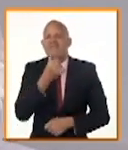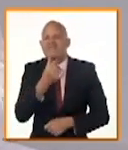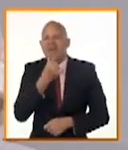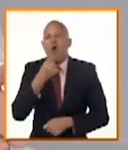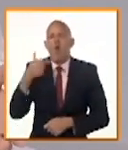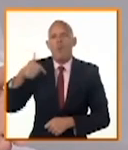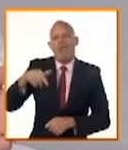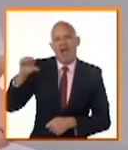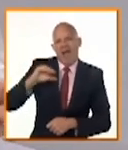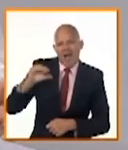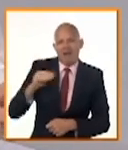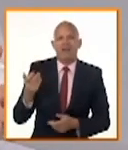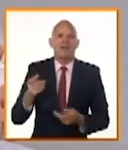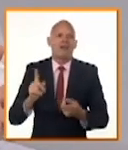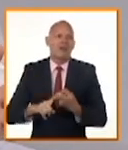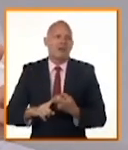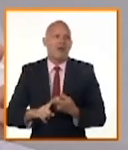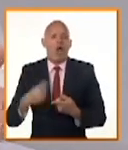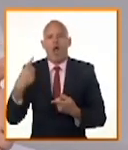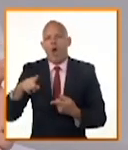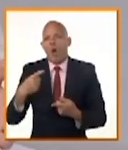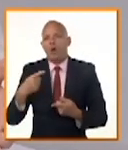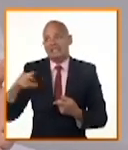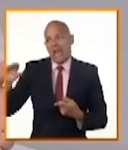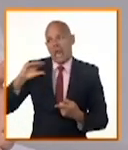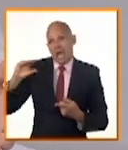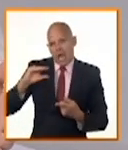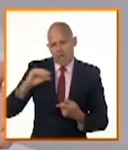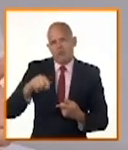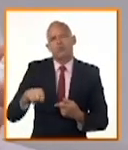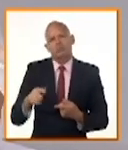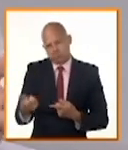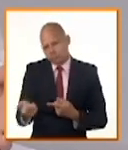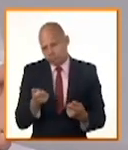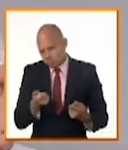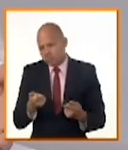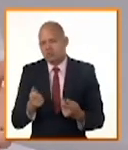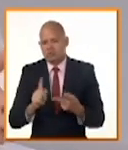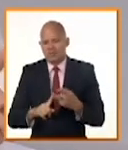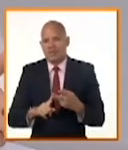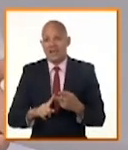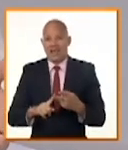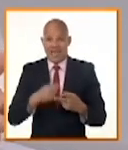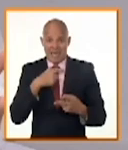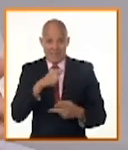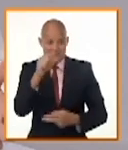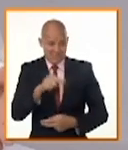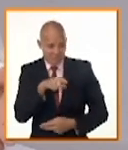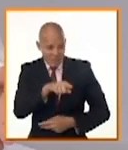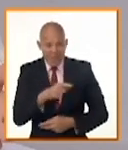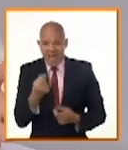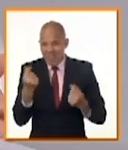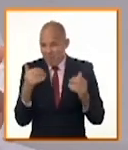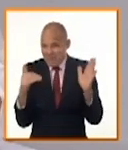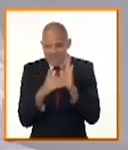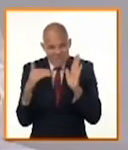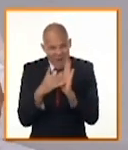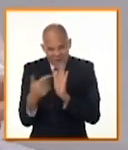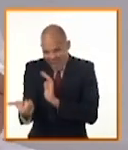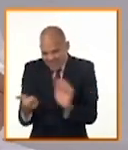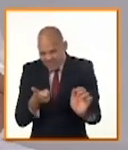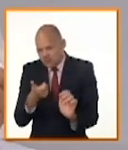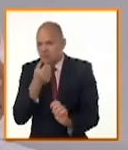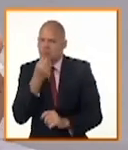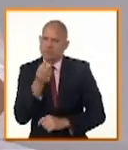mantiene sus ahorros en cuenta soportadas con tarjeta magnética Estos son las prioridades que hemos identificado y hacia dónde hemos dirigido el servicio de los cajeros automáticos